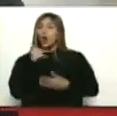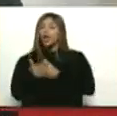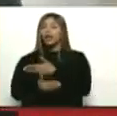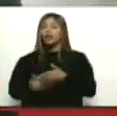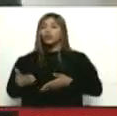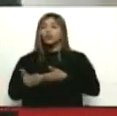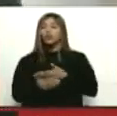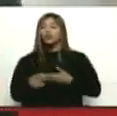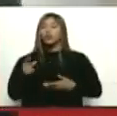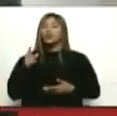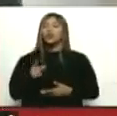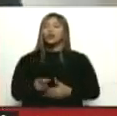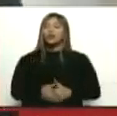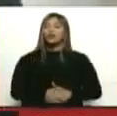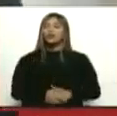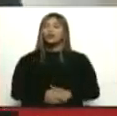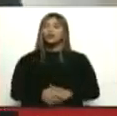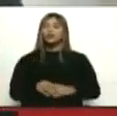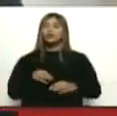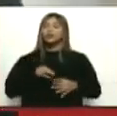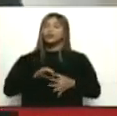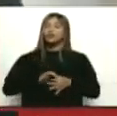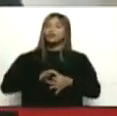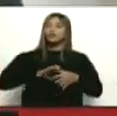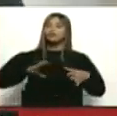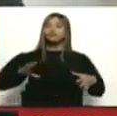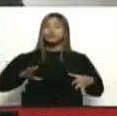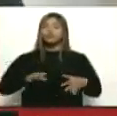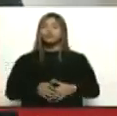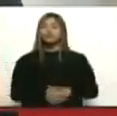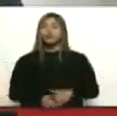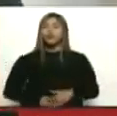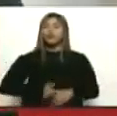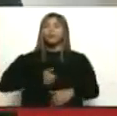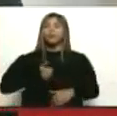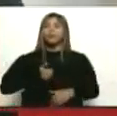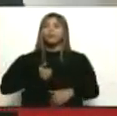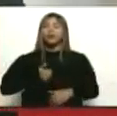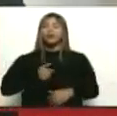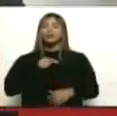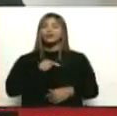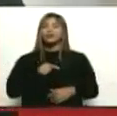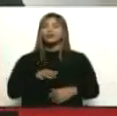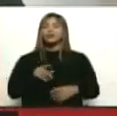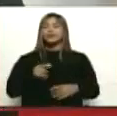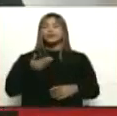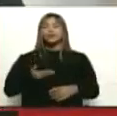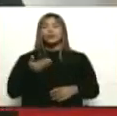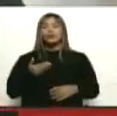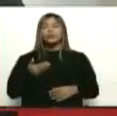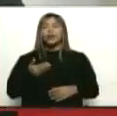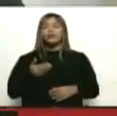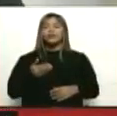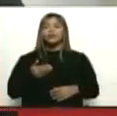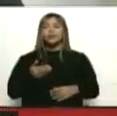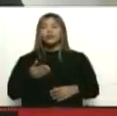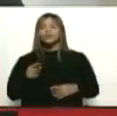negociación, tenemos que romper con uno de los más grandes obstáculos que nos ha